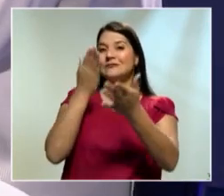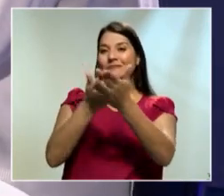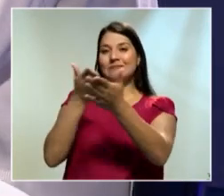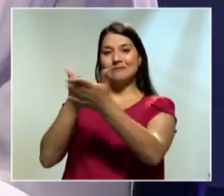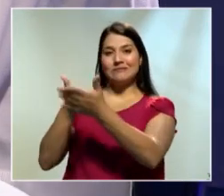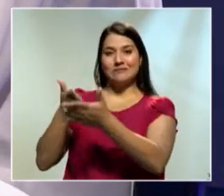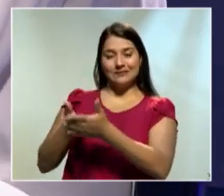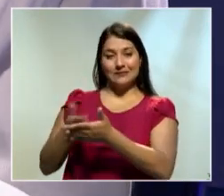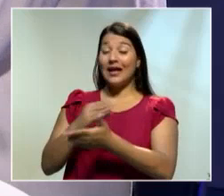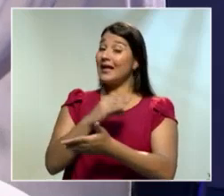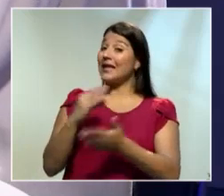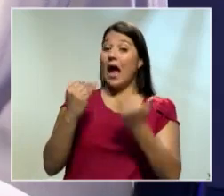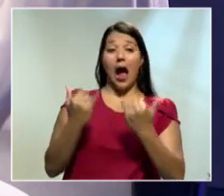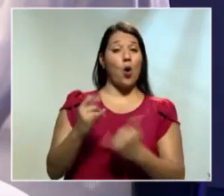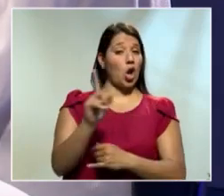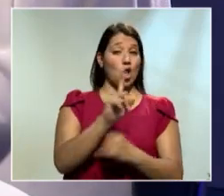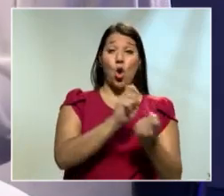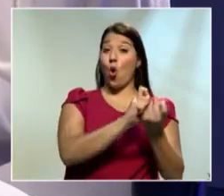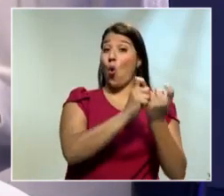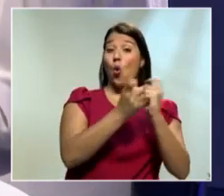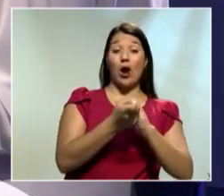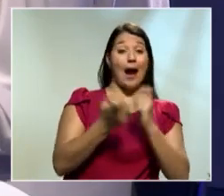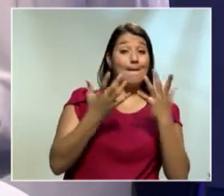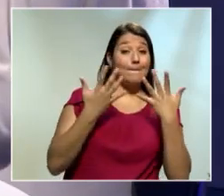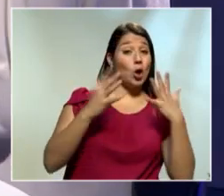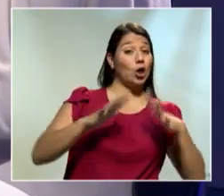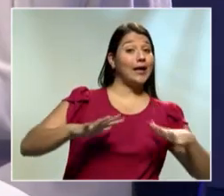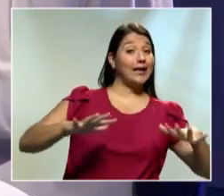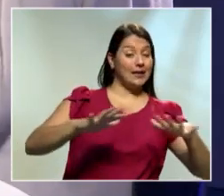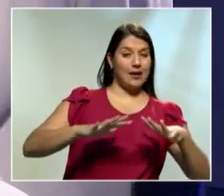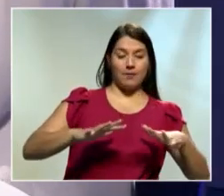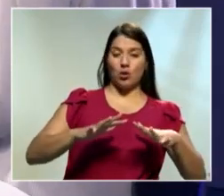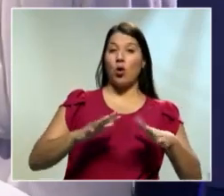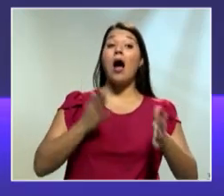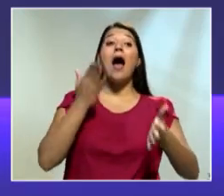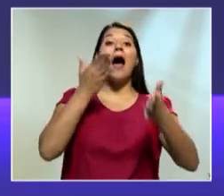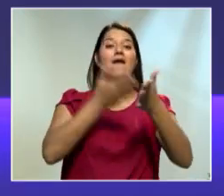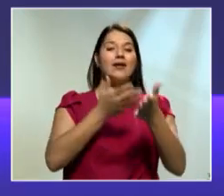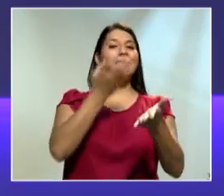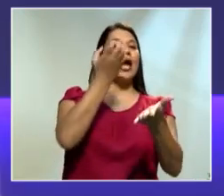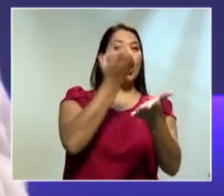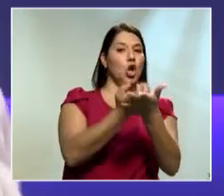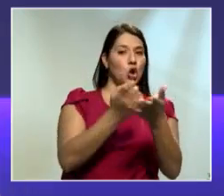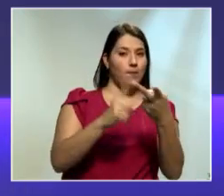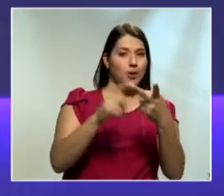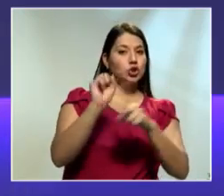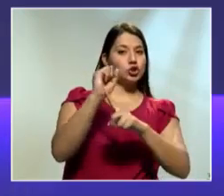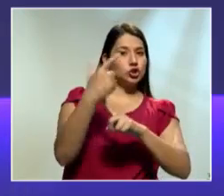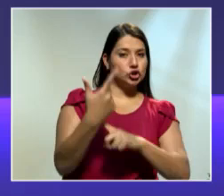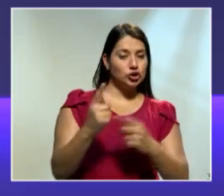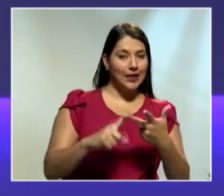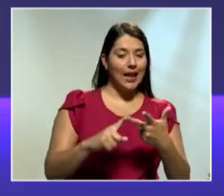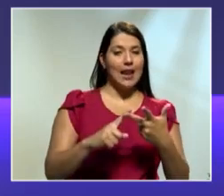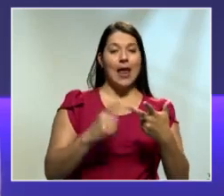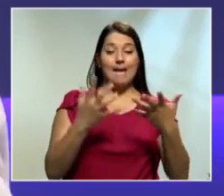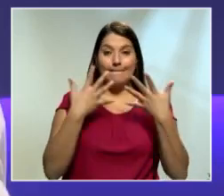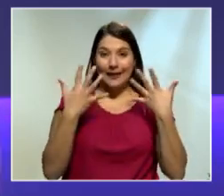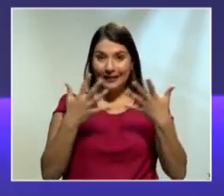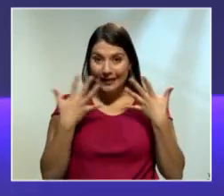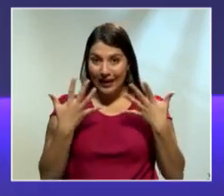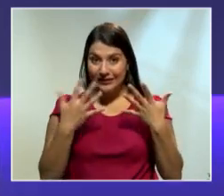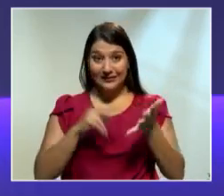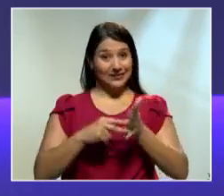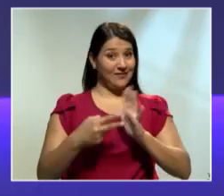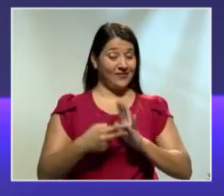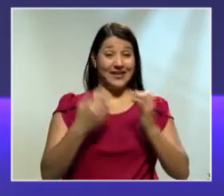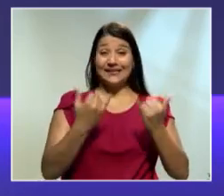ya se recurre a decir, no, esto ya nos está afectando a nivel económico, a nivel social y a nivel ambiental, por lo tanto ya es una crisis. Es decir, ya el equilibrio